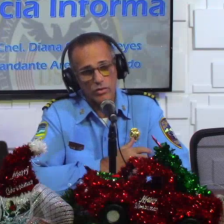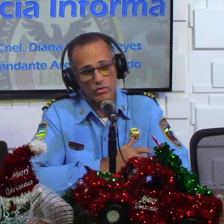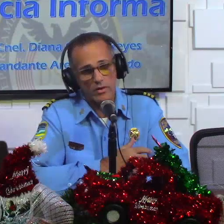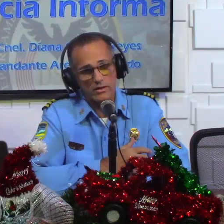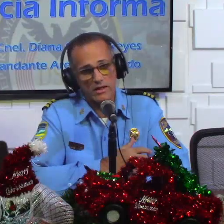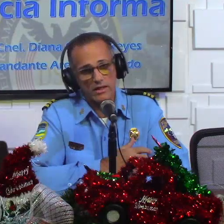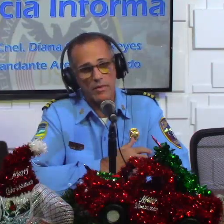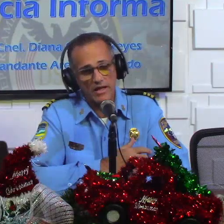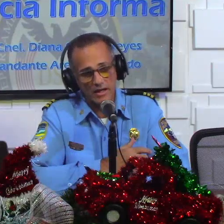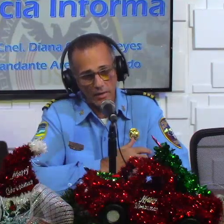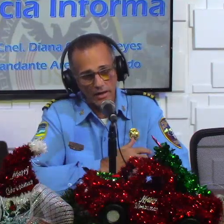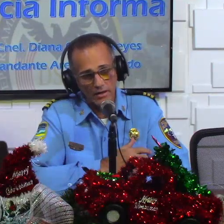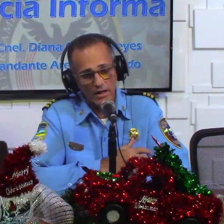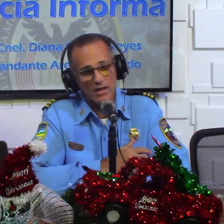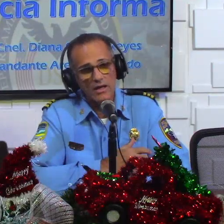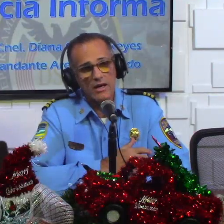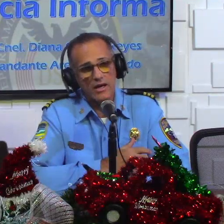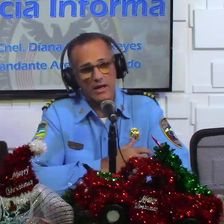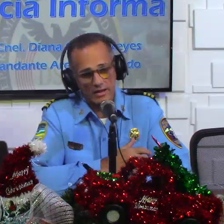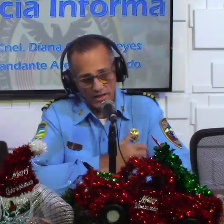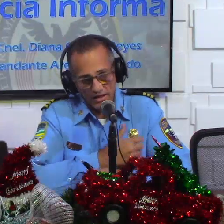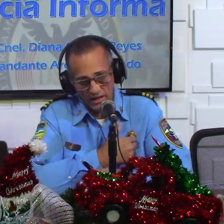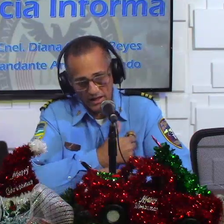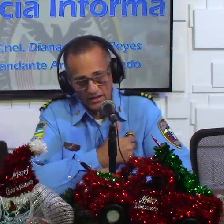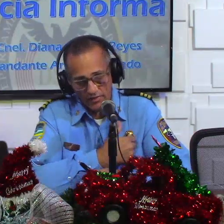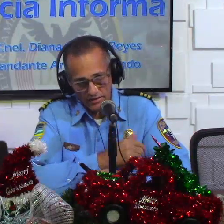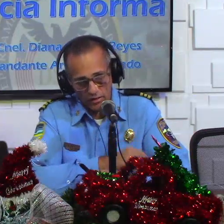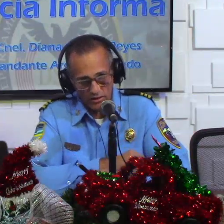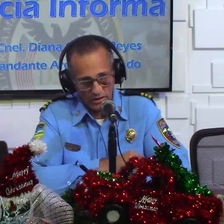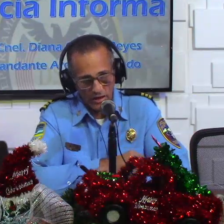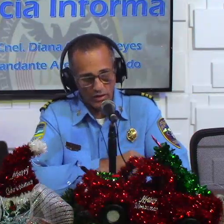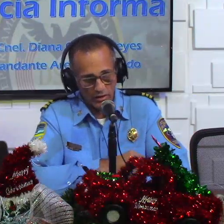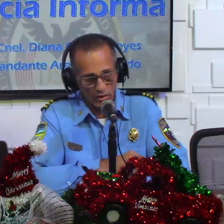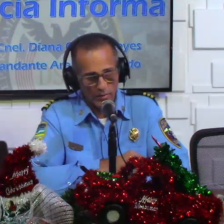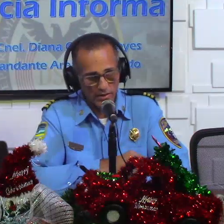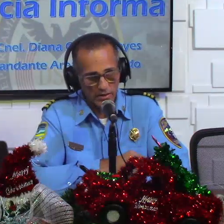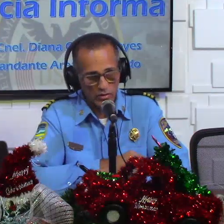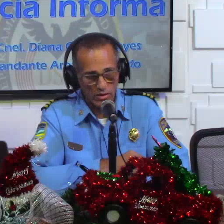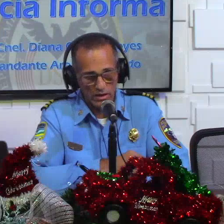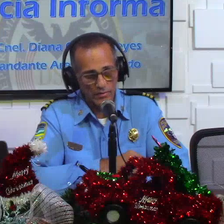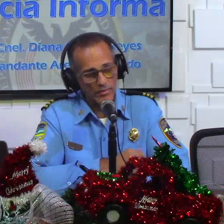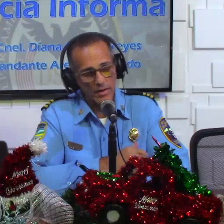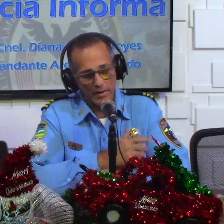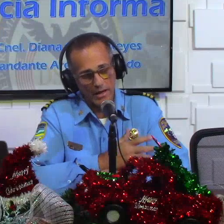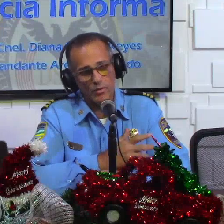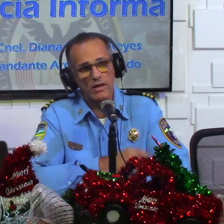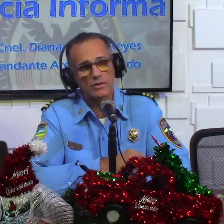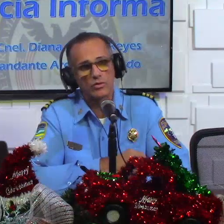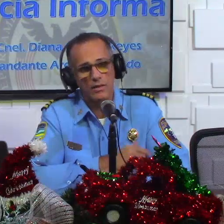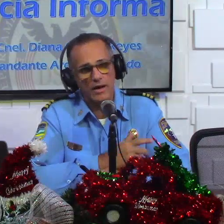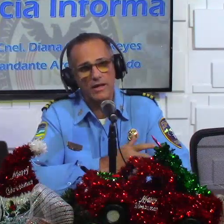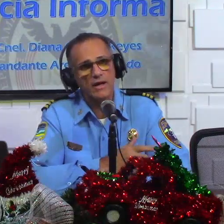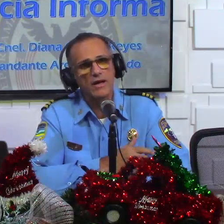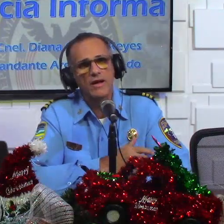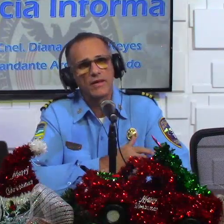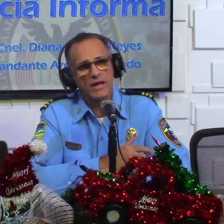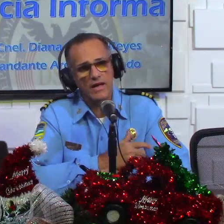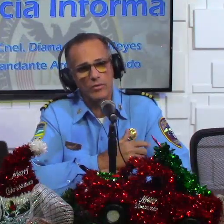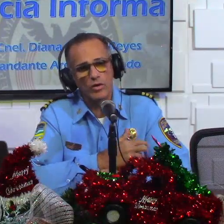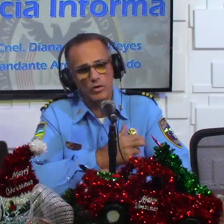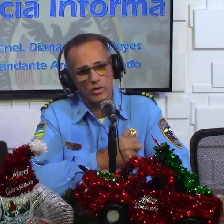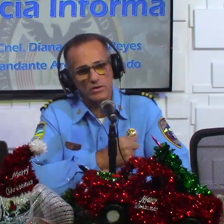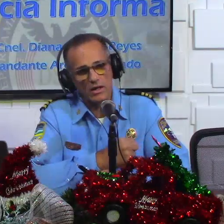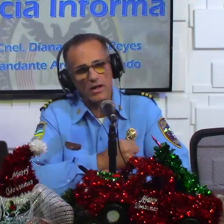en el ocho nueve siete veinte veinte es del Teniente Francisco Santiago director y esperamos verdad su llamada